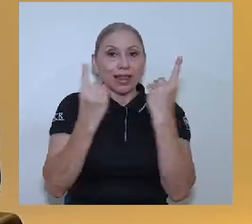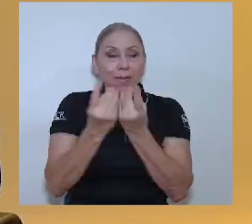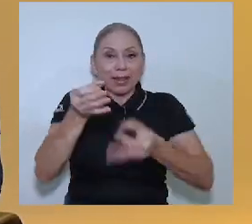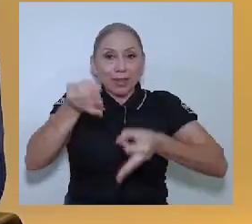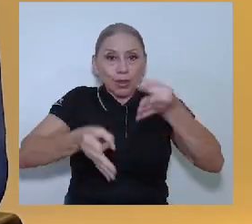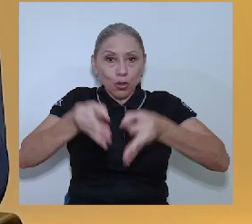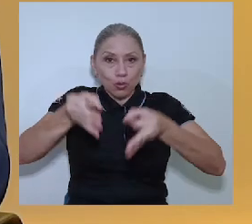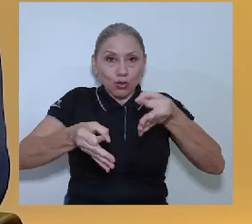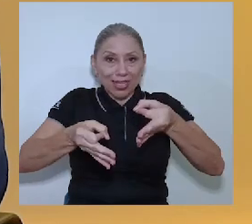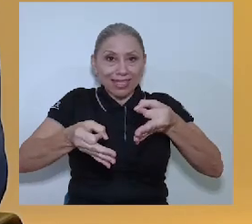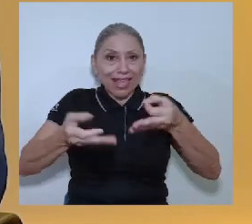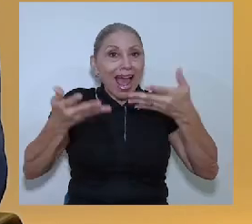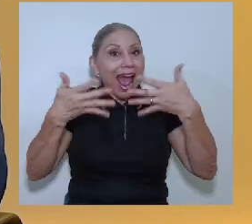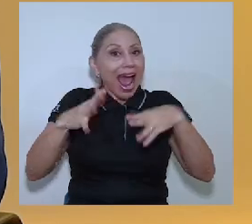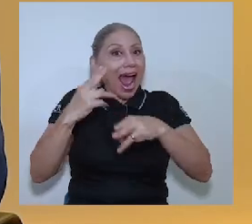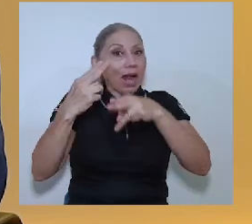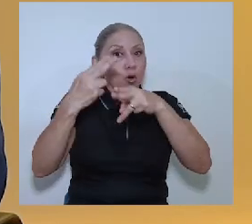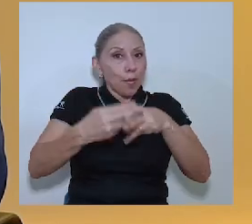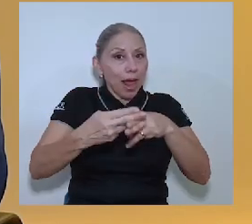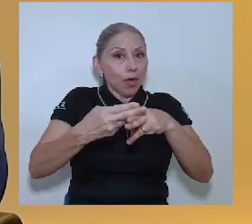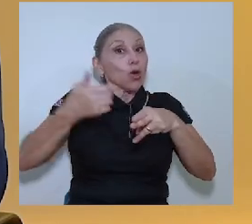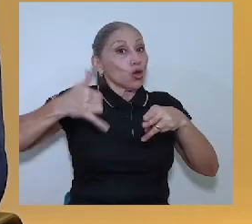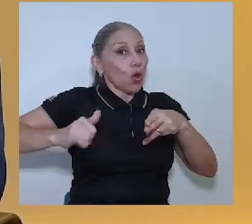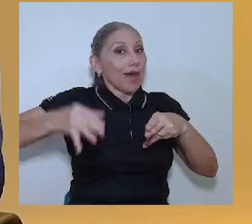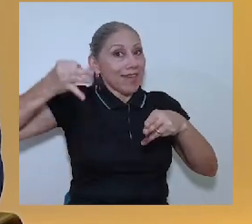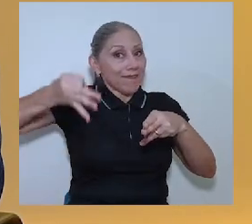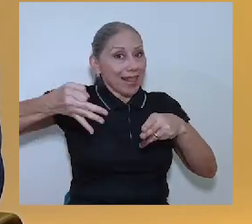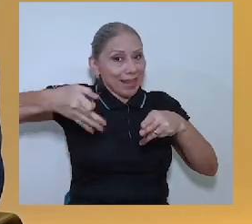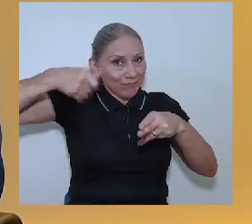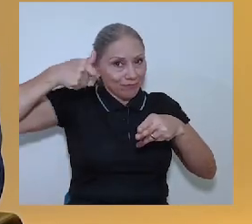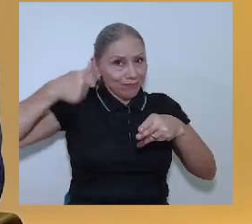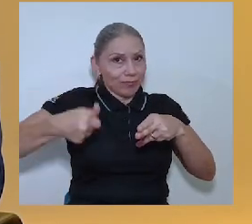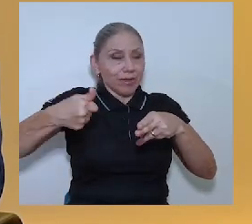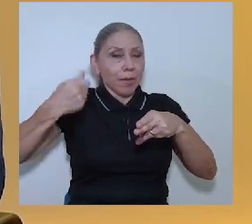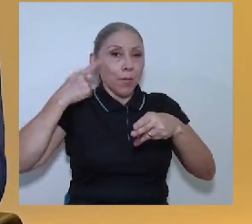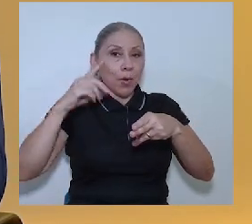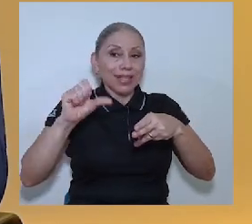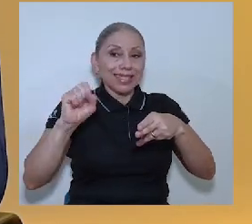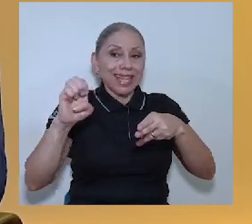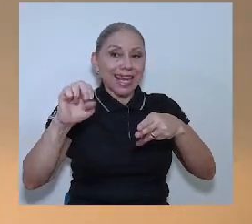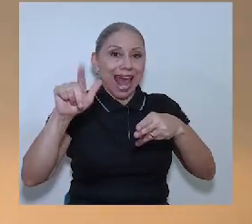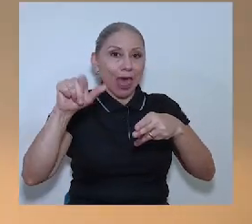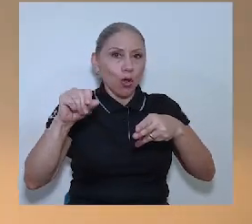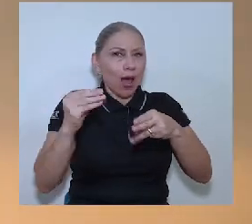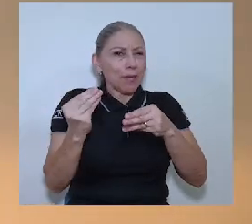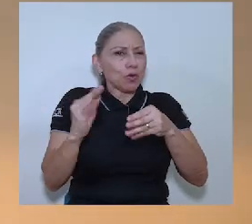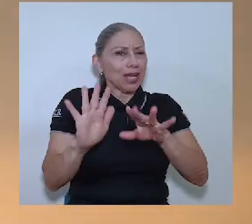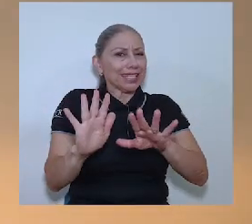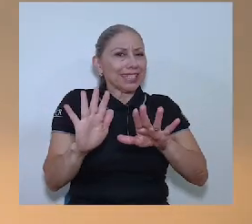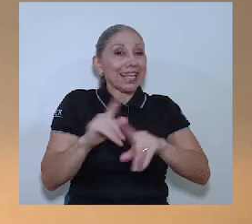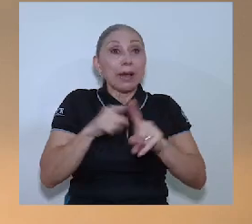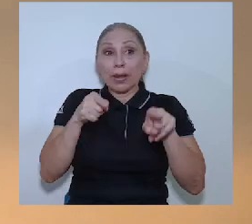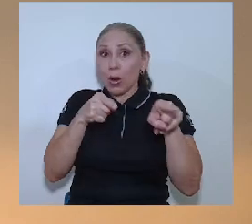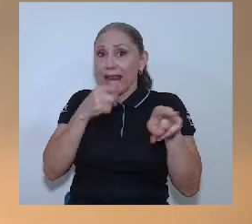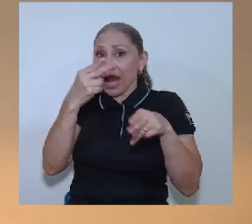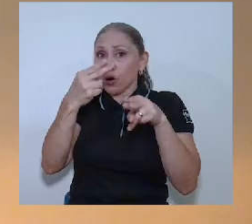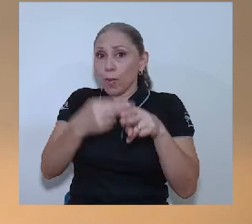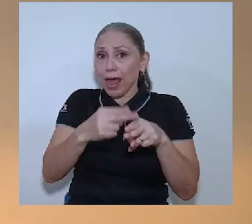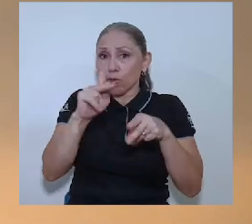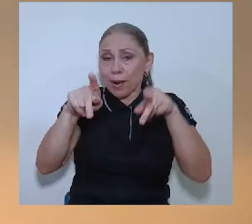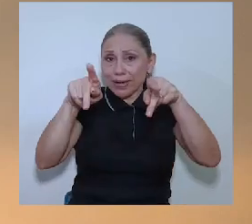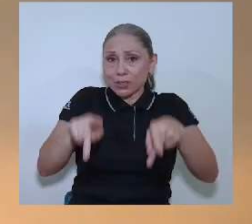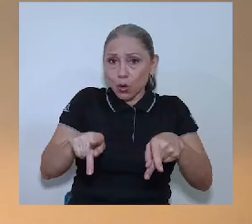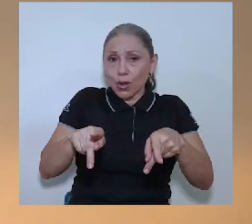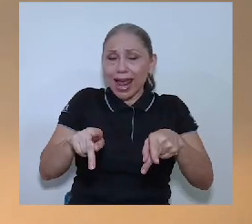nombrado, tiene que ser ratificado por el Senado, y hay mucha resistencia, una persona que es un